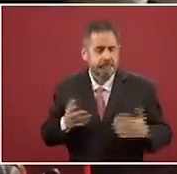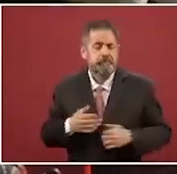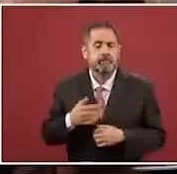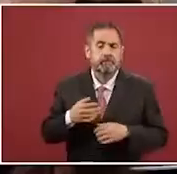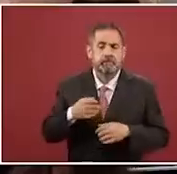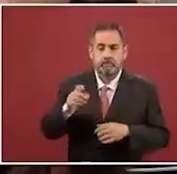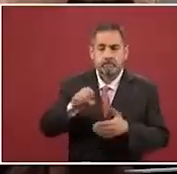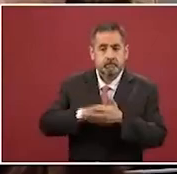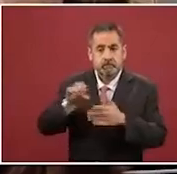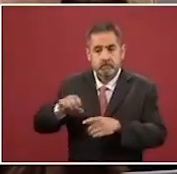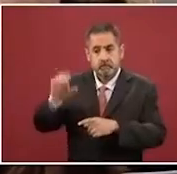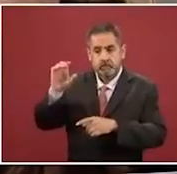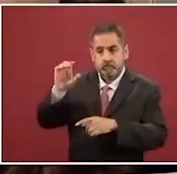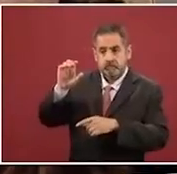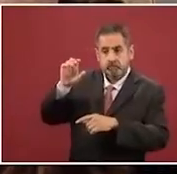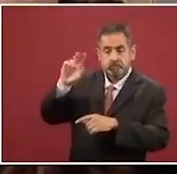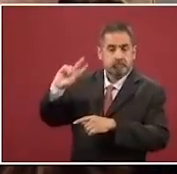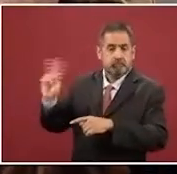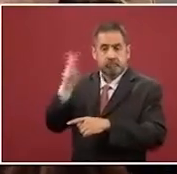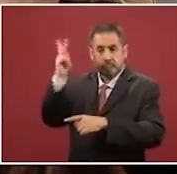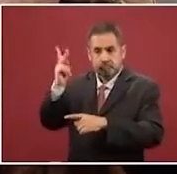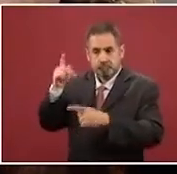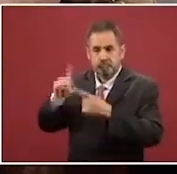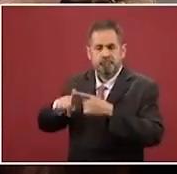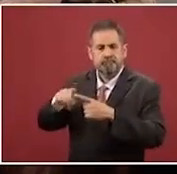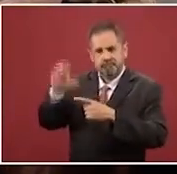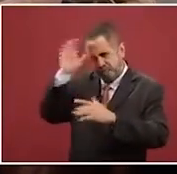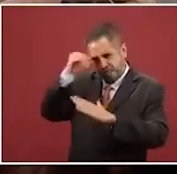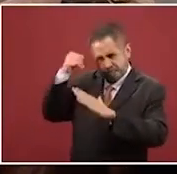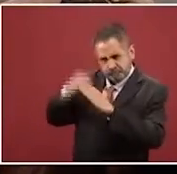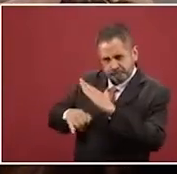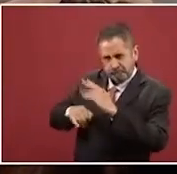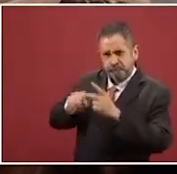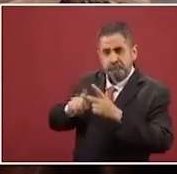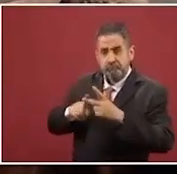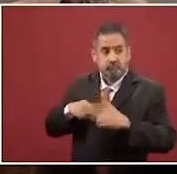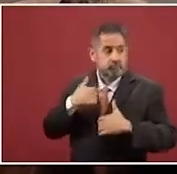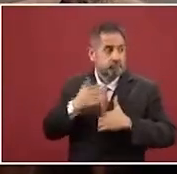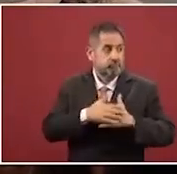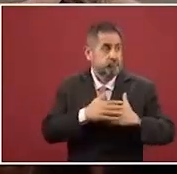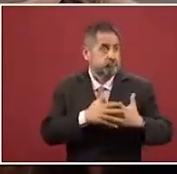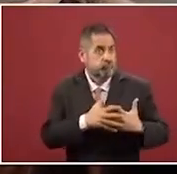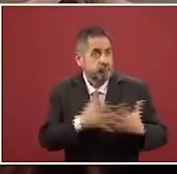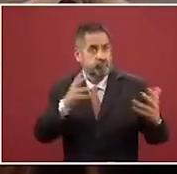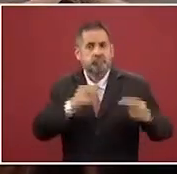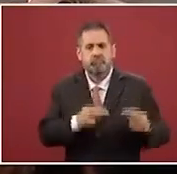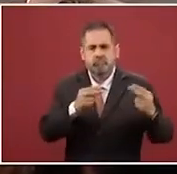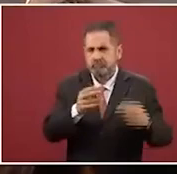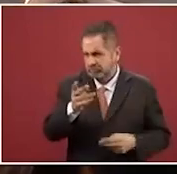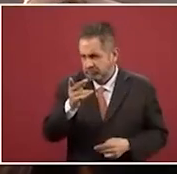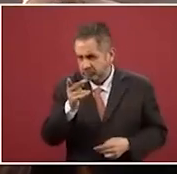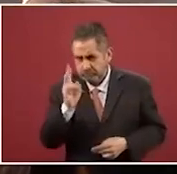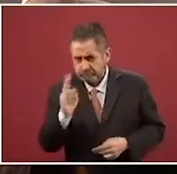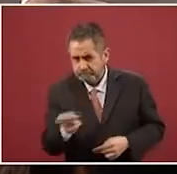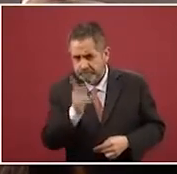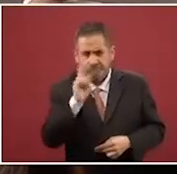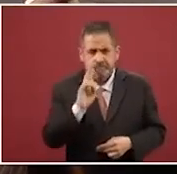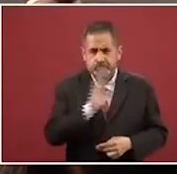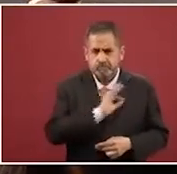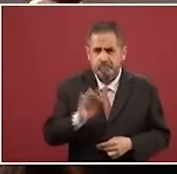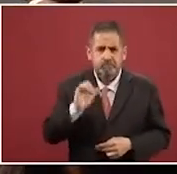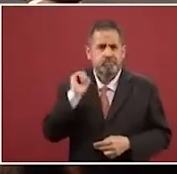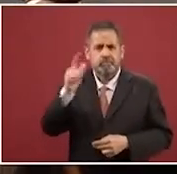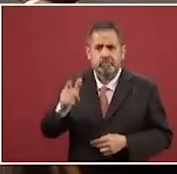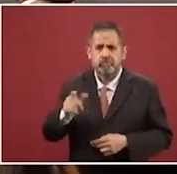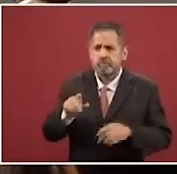los científicos del Politécnico y ahorita con las obras monumentales que usted está haciendo, ¿qué posibilidades habría para hacer